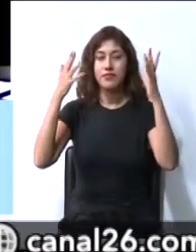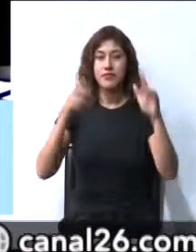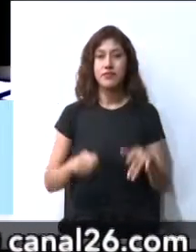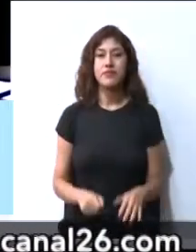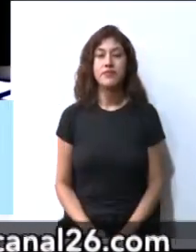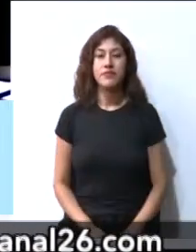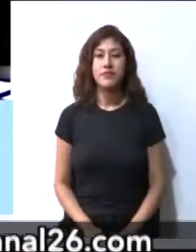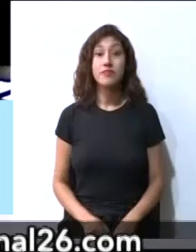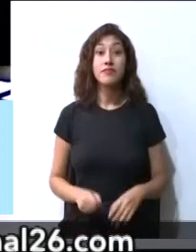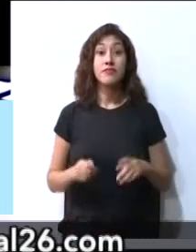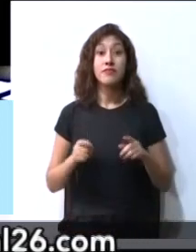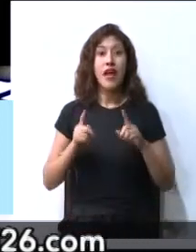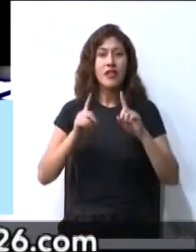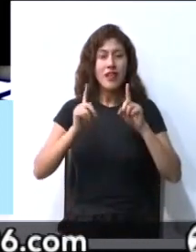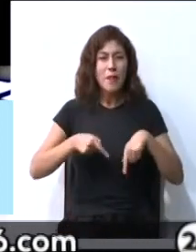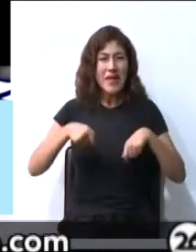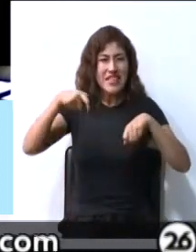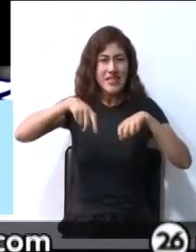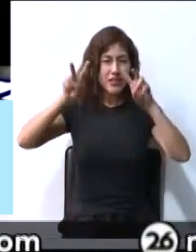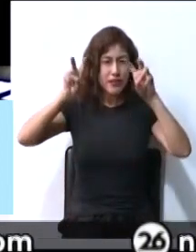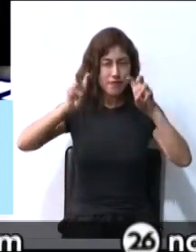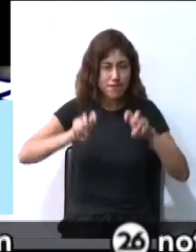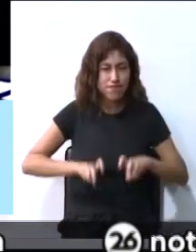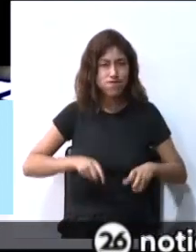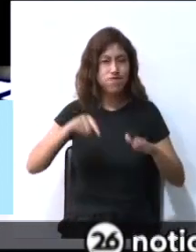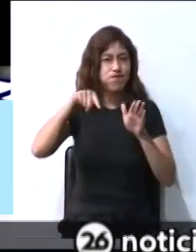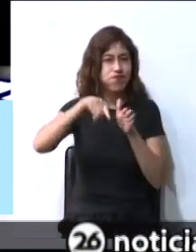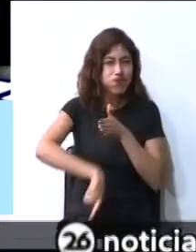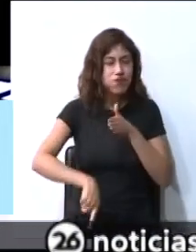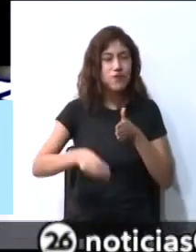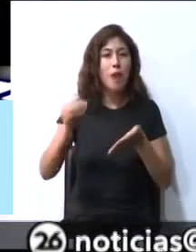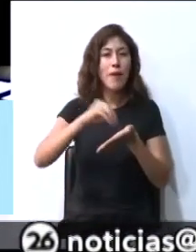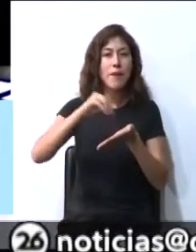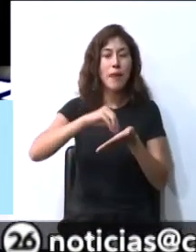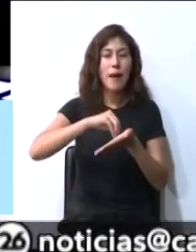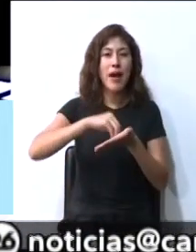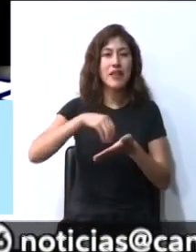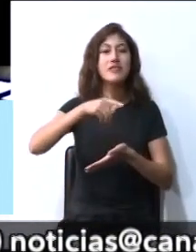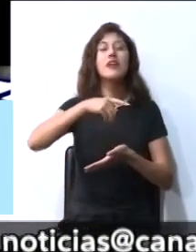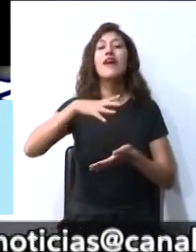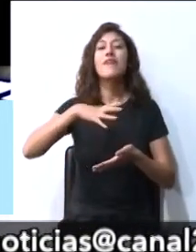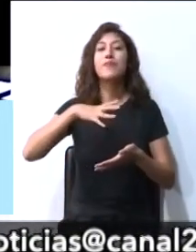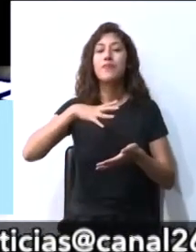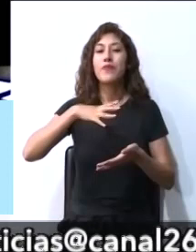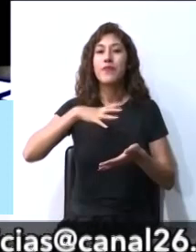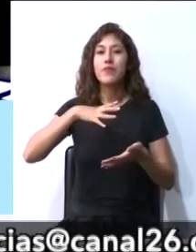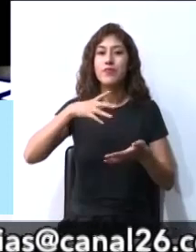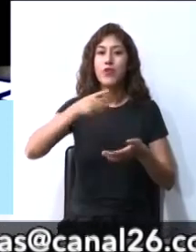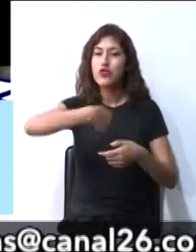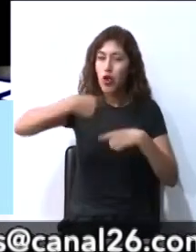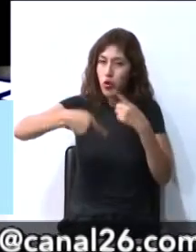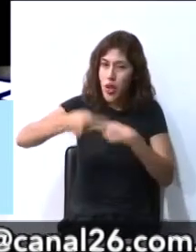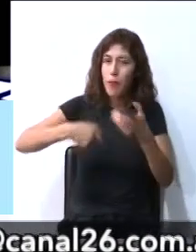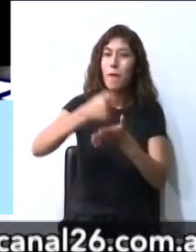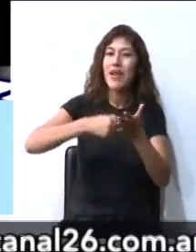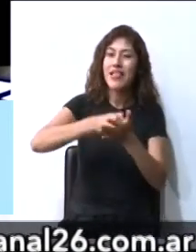Y para seguir profundizando todos los avances que mencioné, vamos a seguir peleando, como siempre lo hicimos, por el